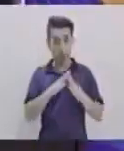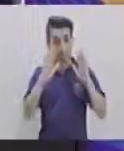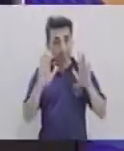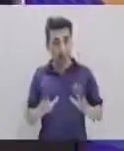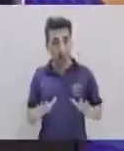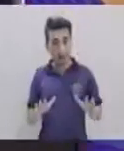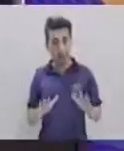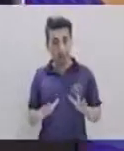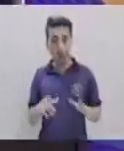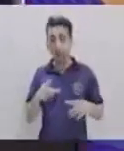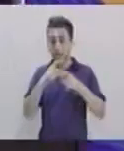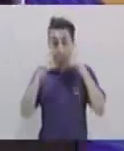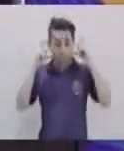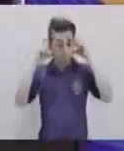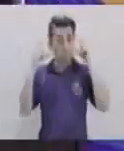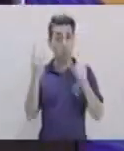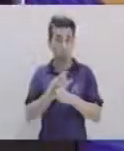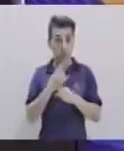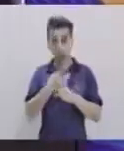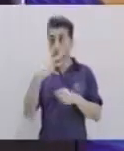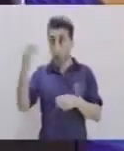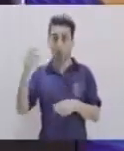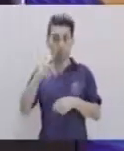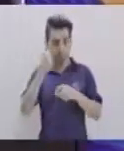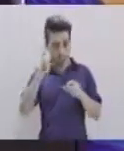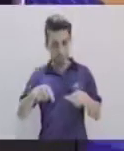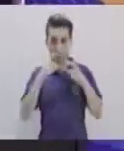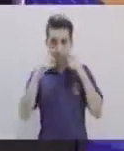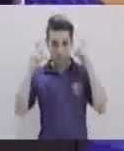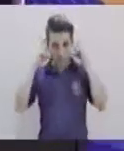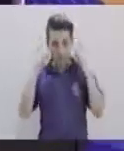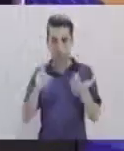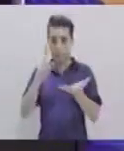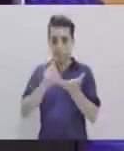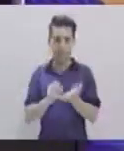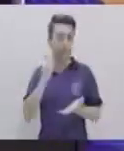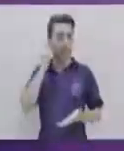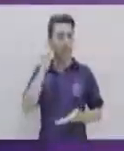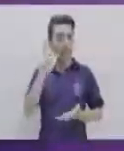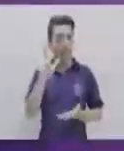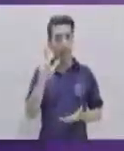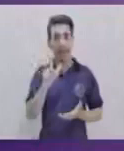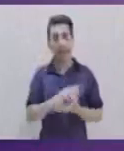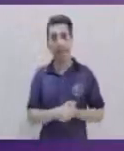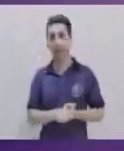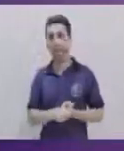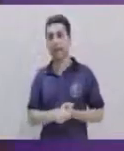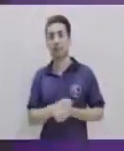casa, usar mascarilla si necesitas salir, utilizar gel